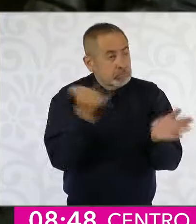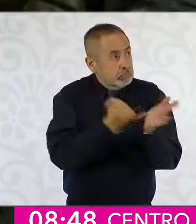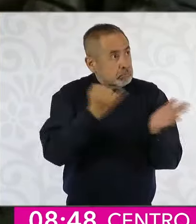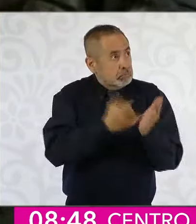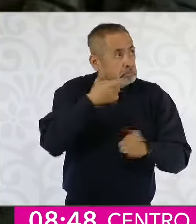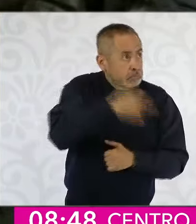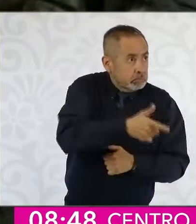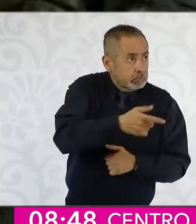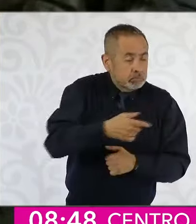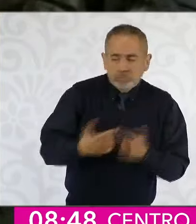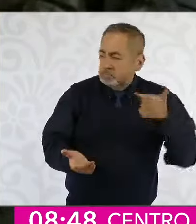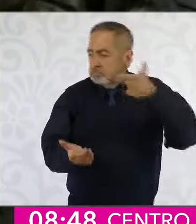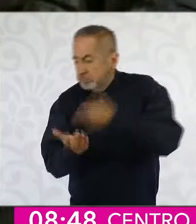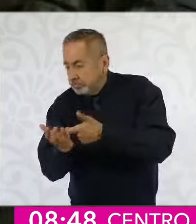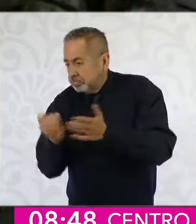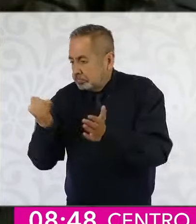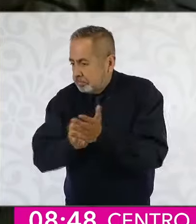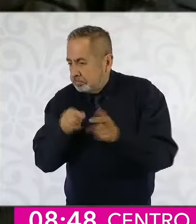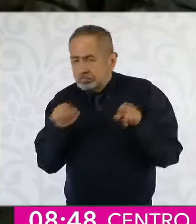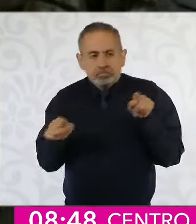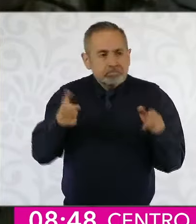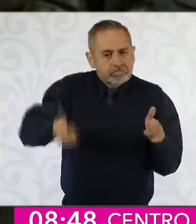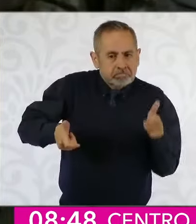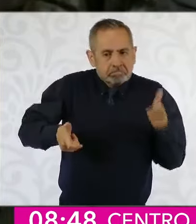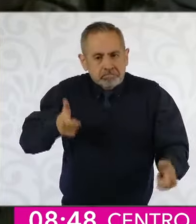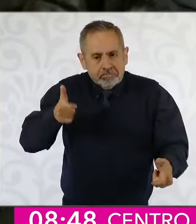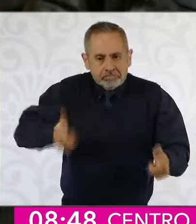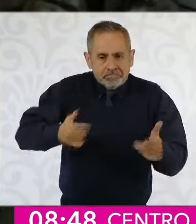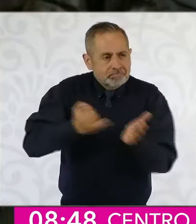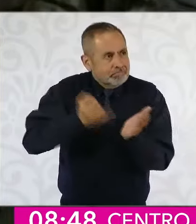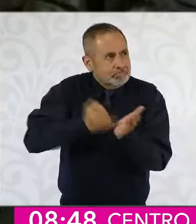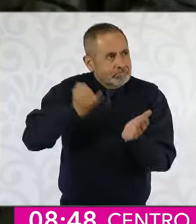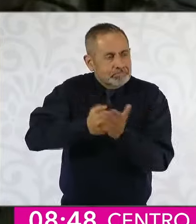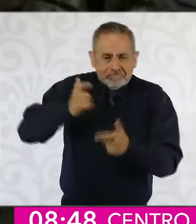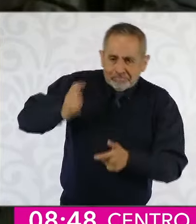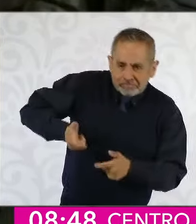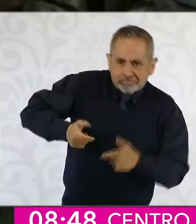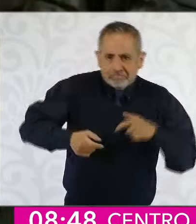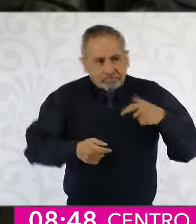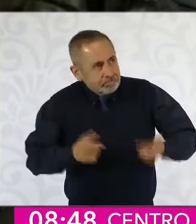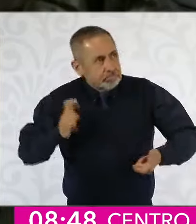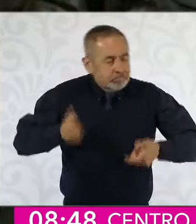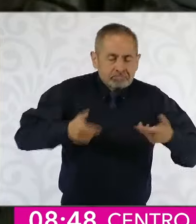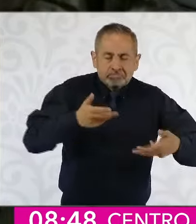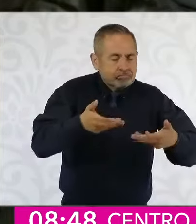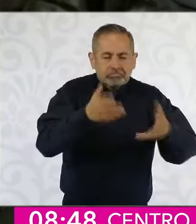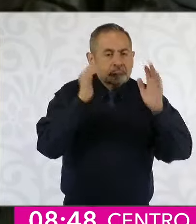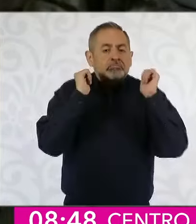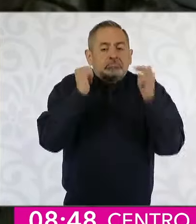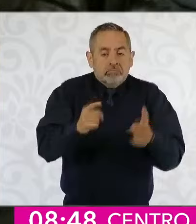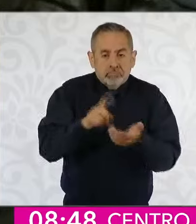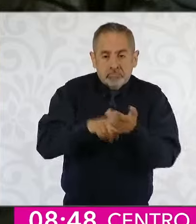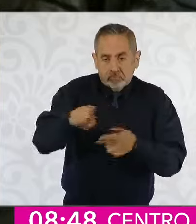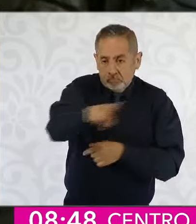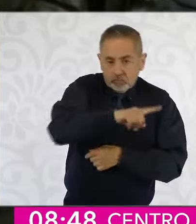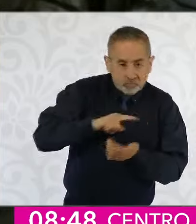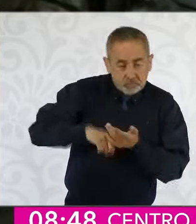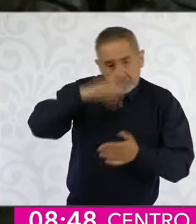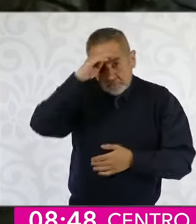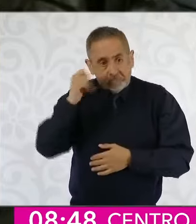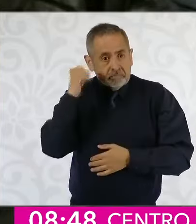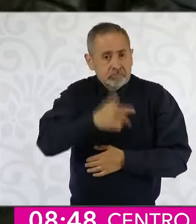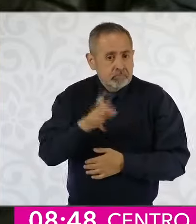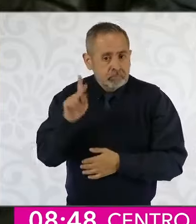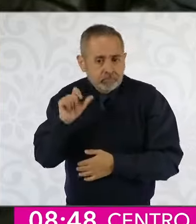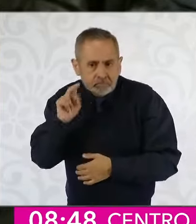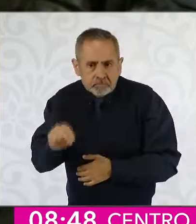plan, pero me gustaría pues conocer de manera específica, sobre todo por sector, qué planes estarían proponiendo o